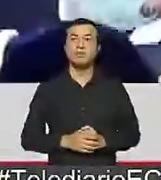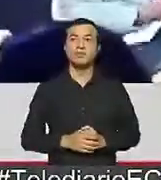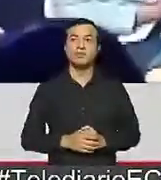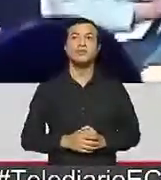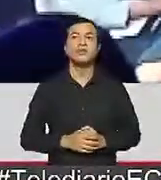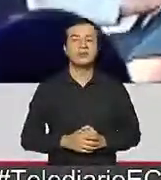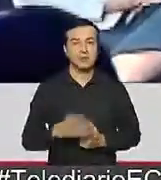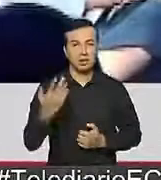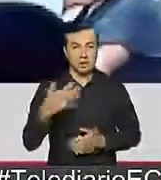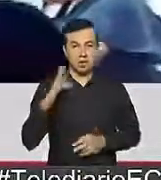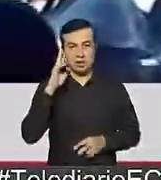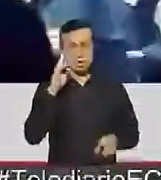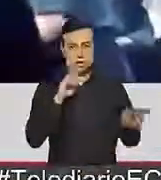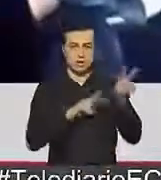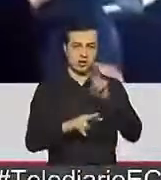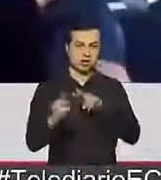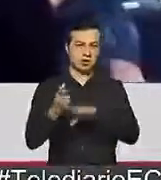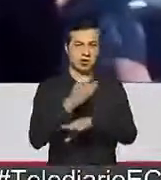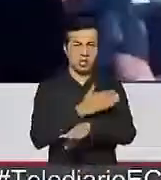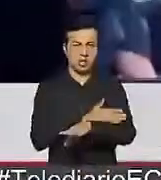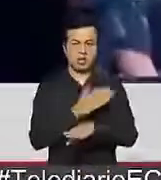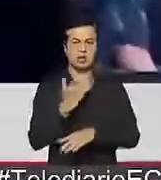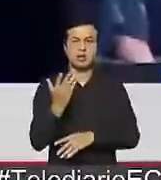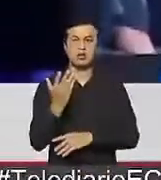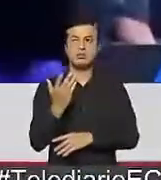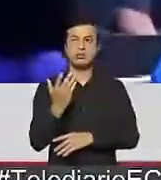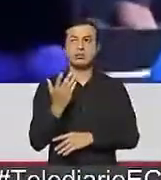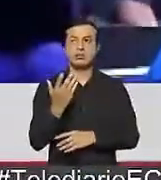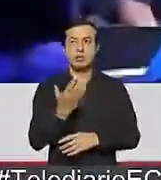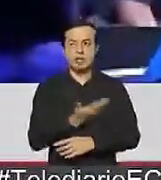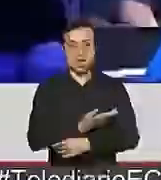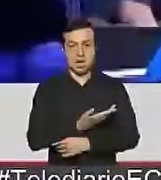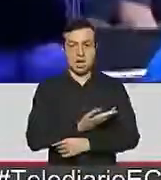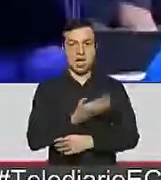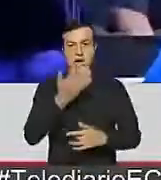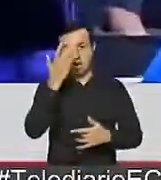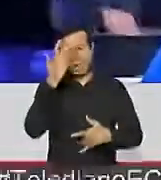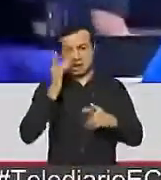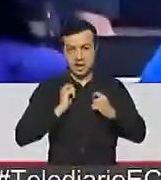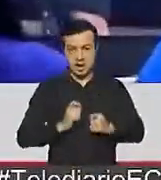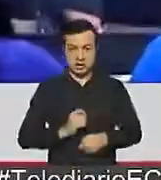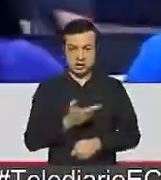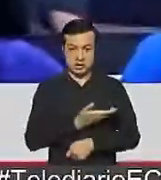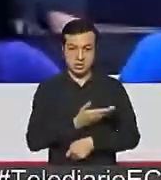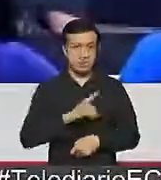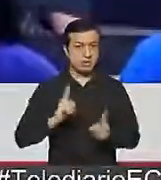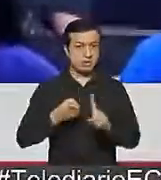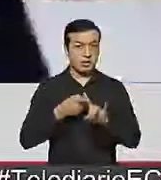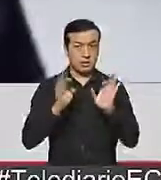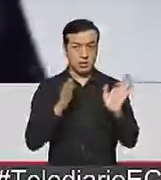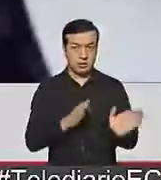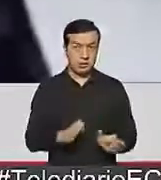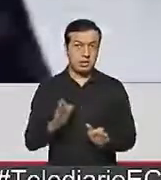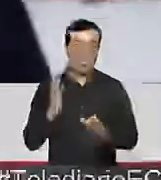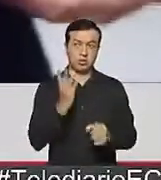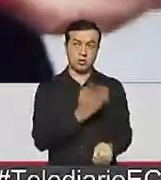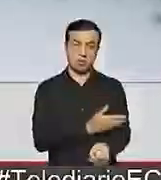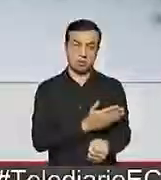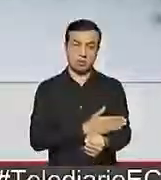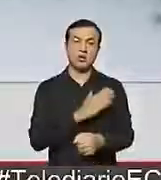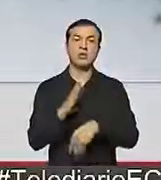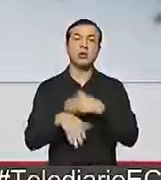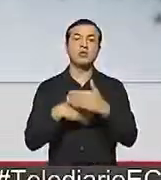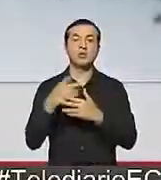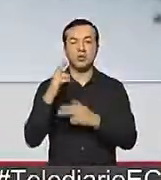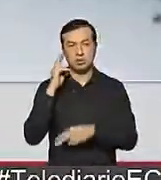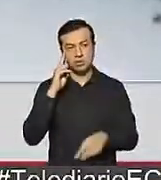Tras un diagnóstico temprano de cáncer de mama, Patricia López inició su tratamiento con quimioterapia. Luego, se sometió al